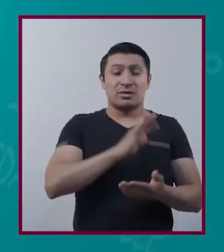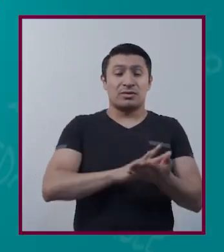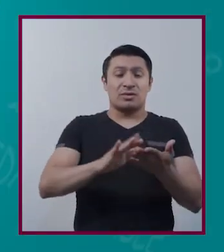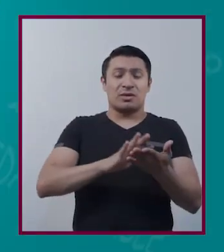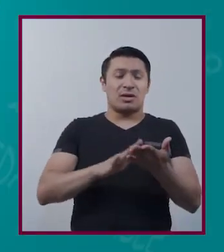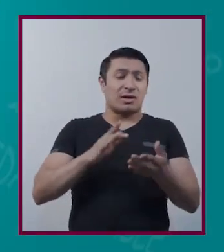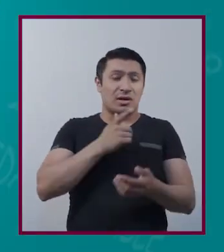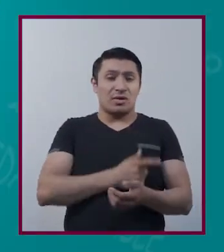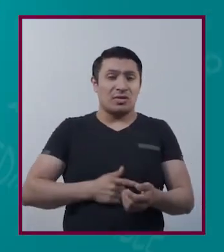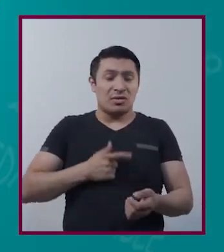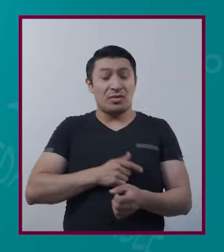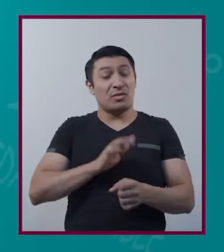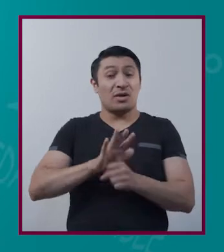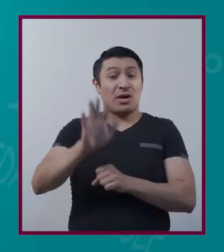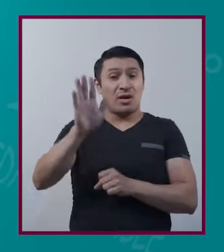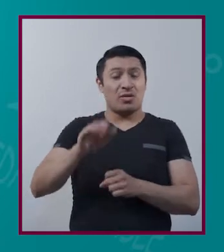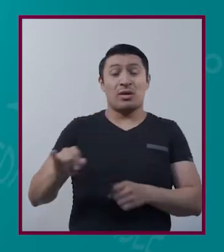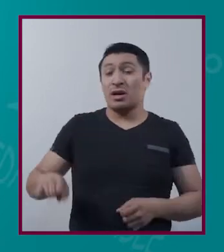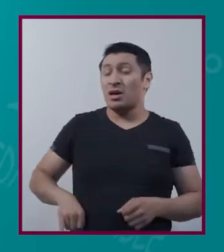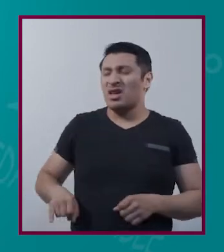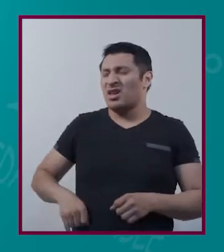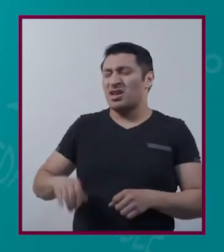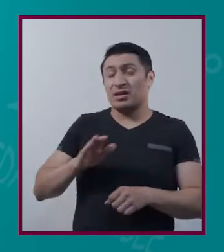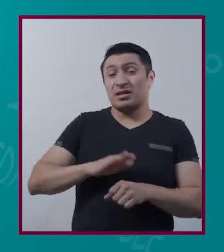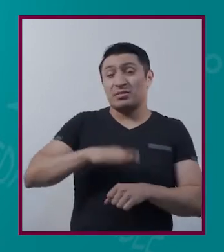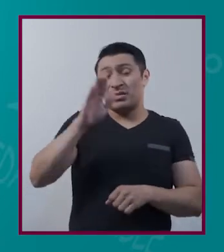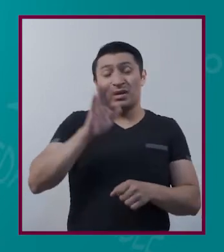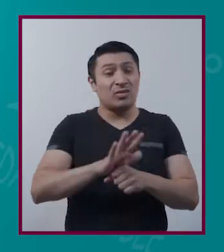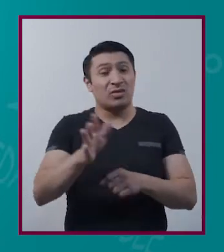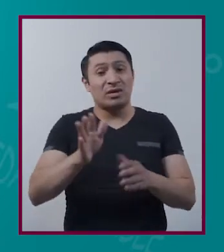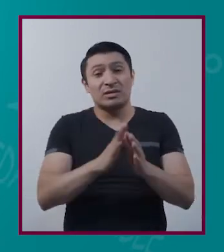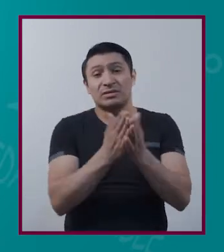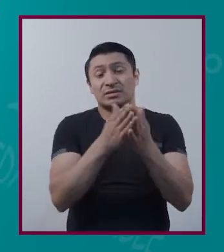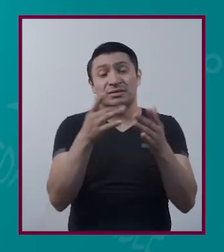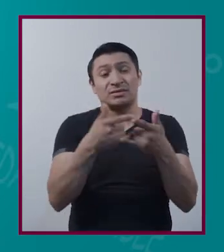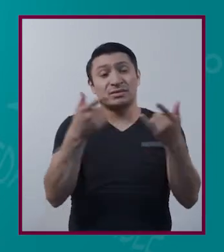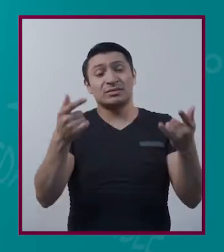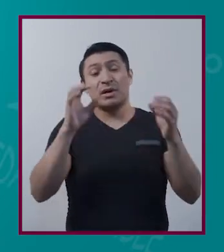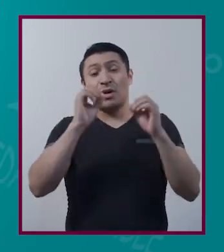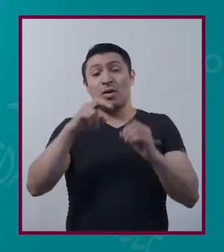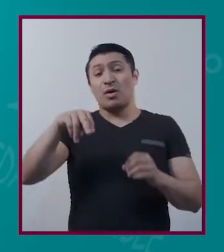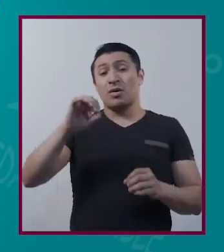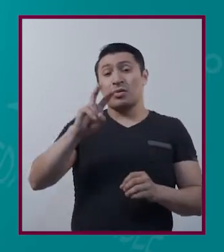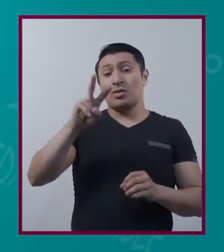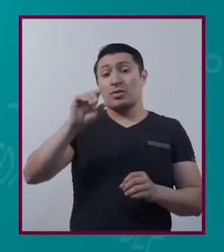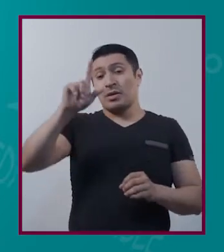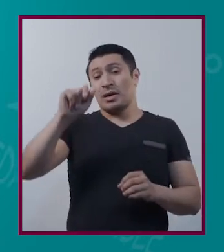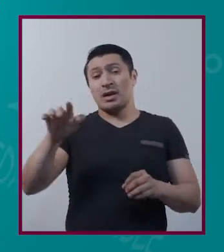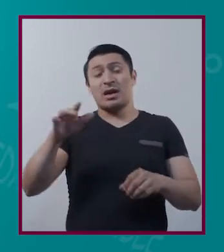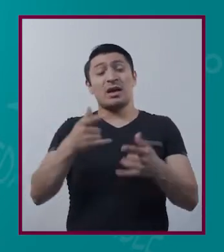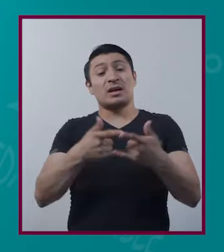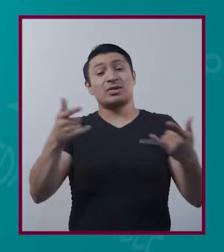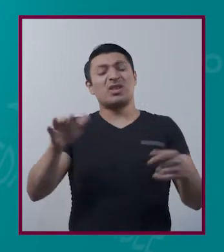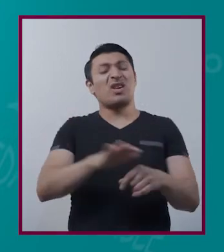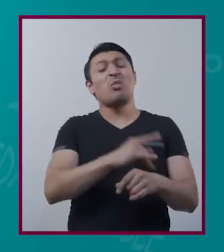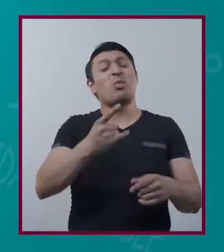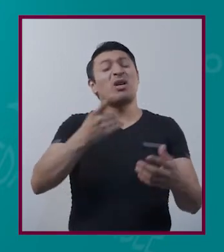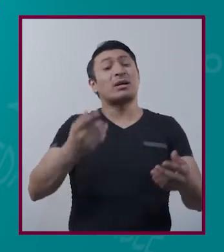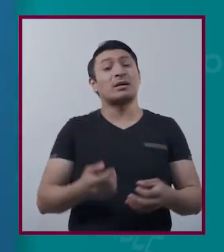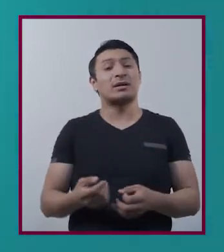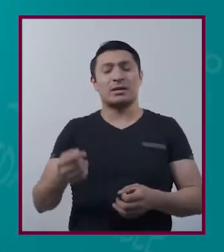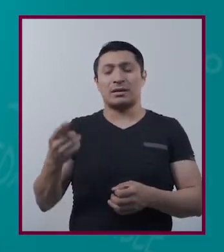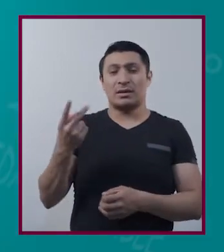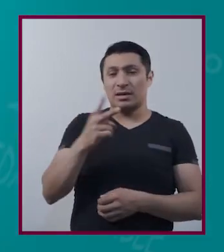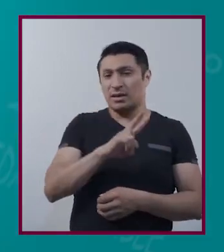¿Qué te gusta leer más o qué es más atractivo para ti? ¿El libro de historia de tu escuela o una novela histórica? ¿Por